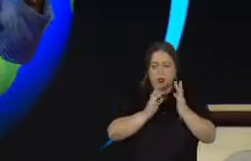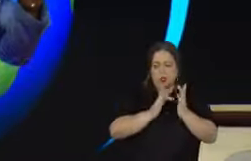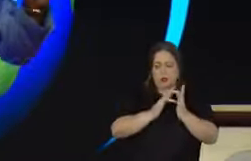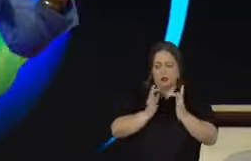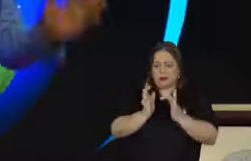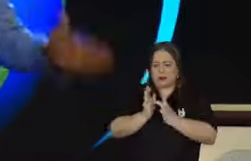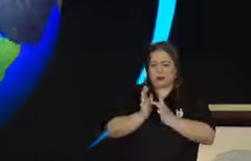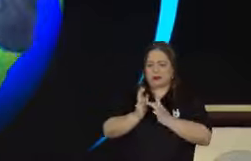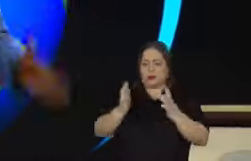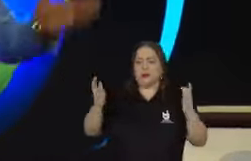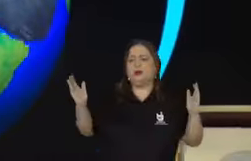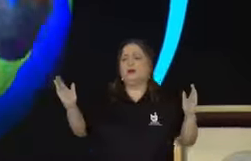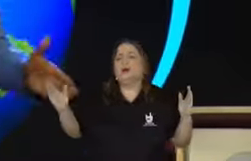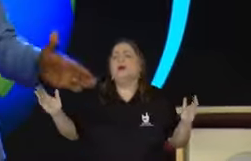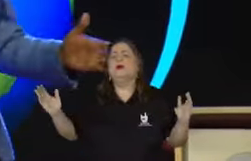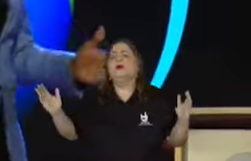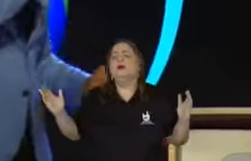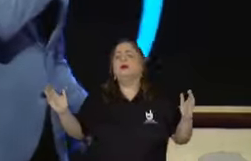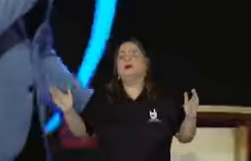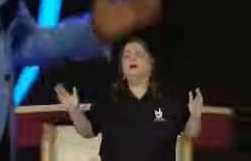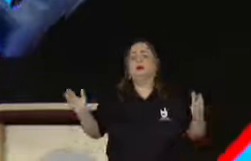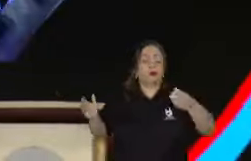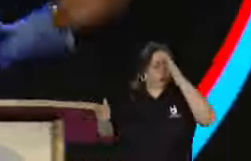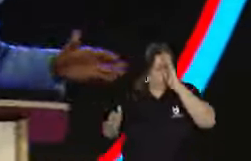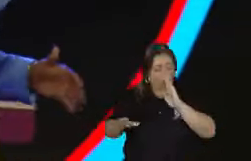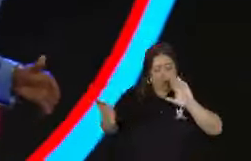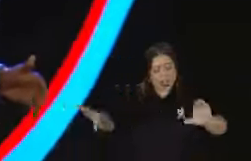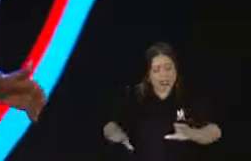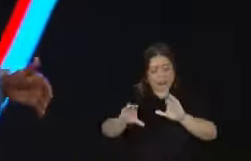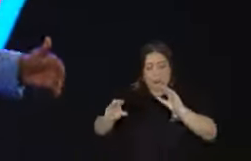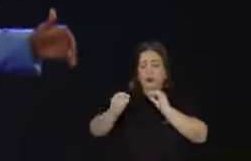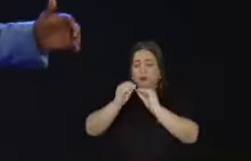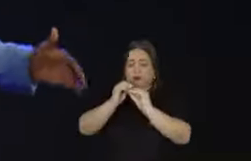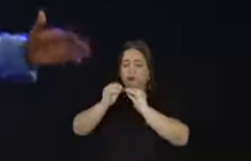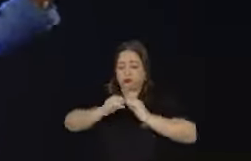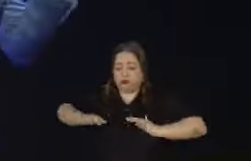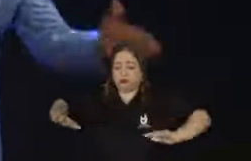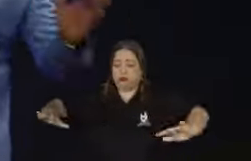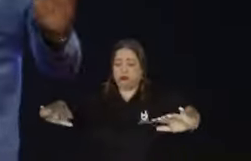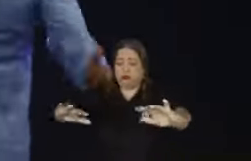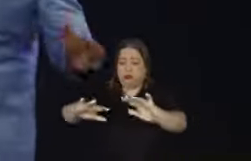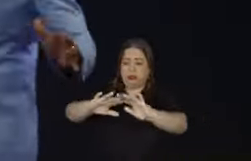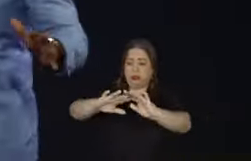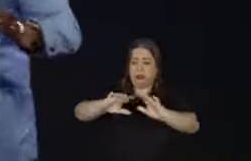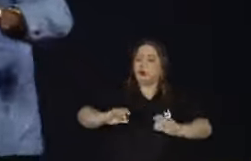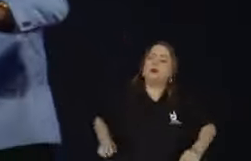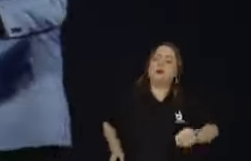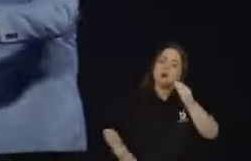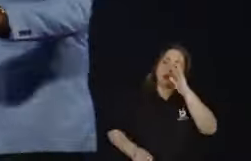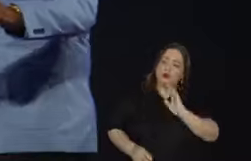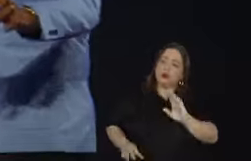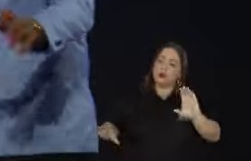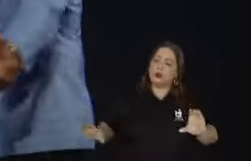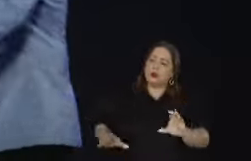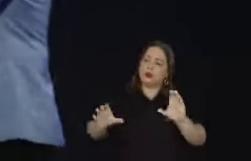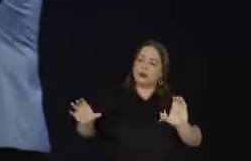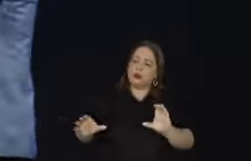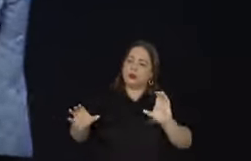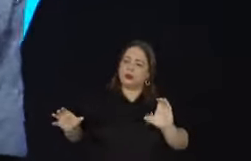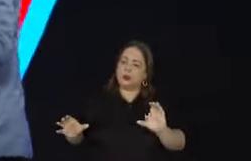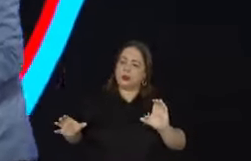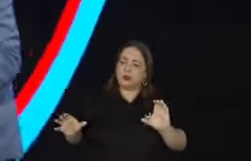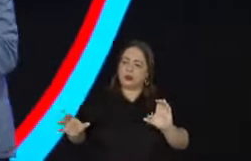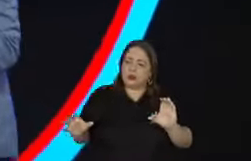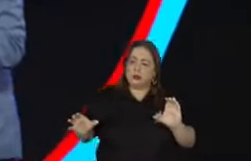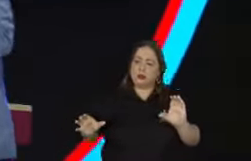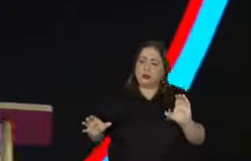de Jesús, algo Dios está haciendo, algo Dios está haciendo, algo Dios está haciendo. Migraña, fuera en